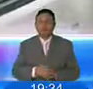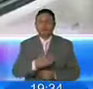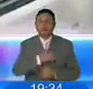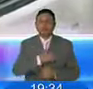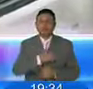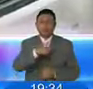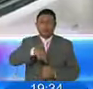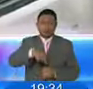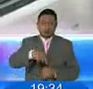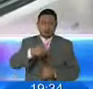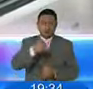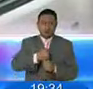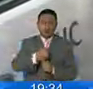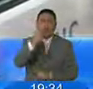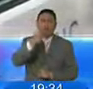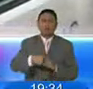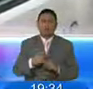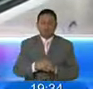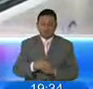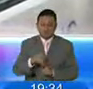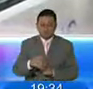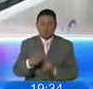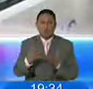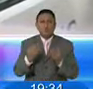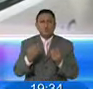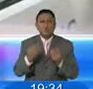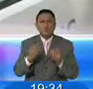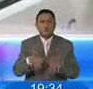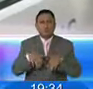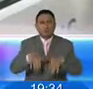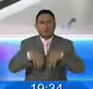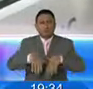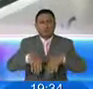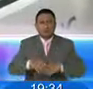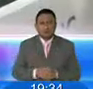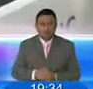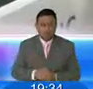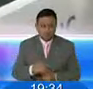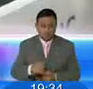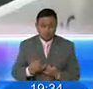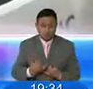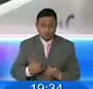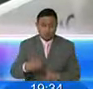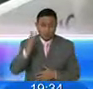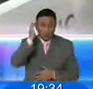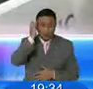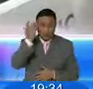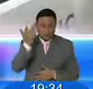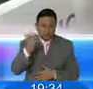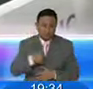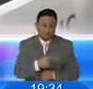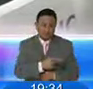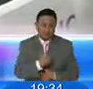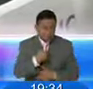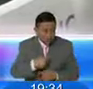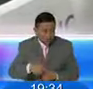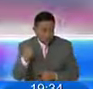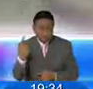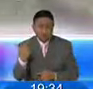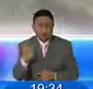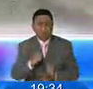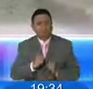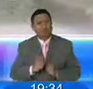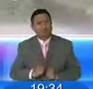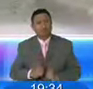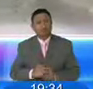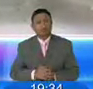así aquí es un mes y les he visto muchos perritos que están en la calle. Entonces esa ha sido mi preocupación y me da mucha pena verles de aquí. Entonces he